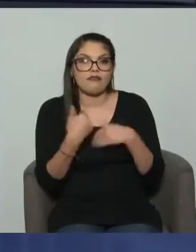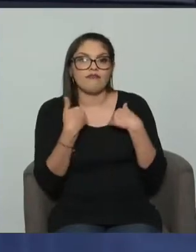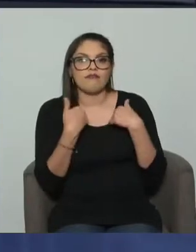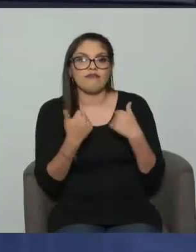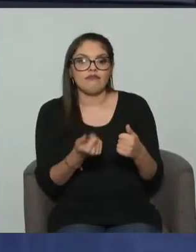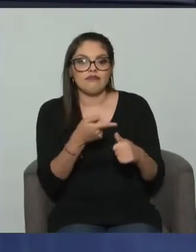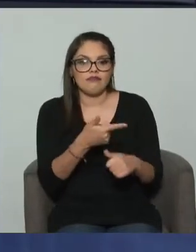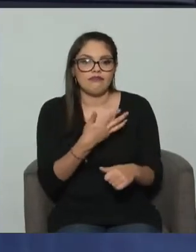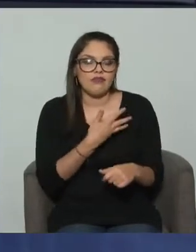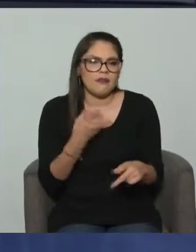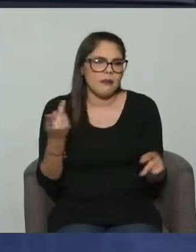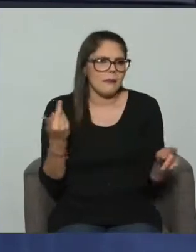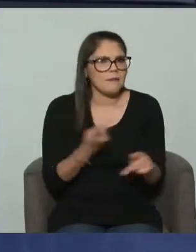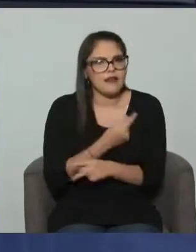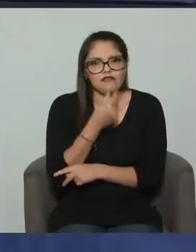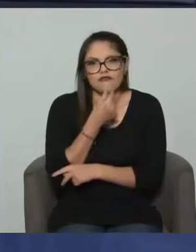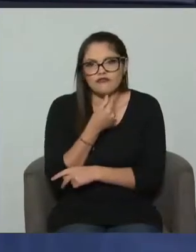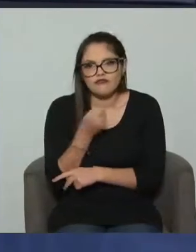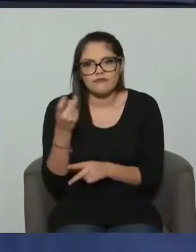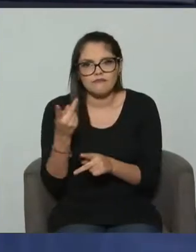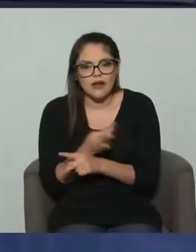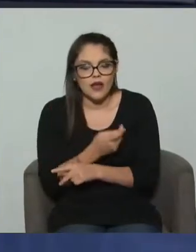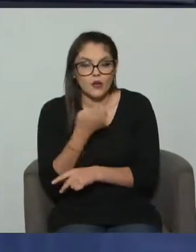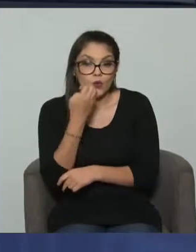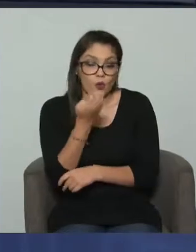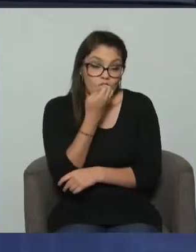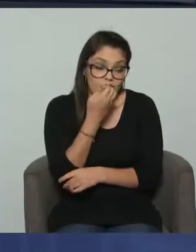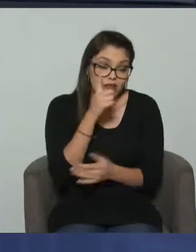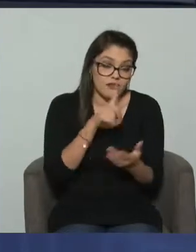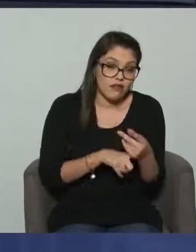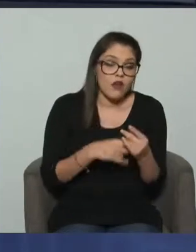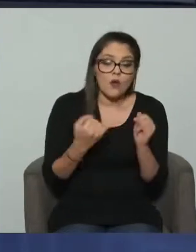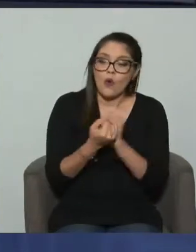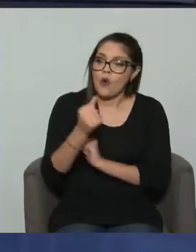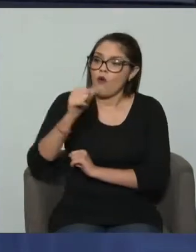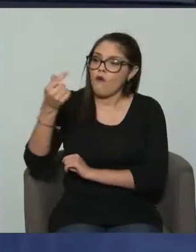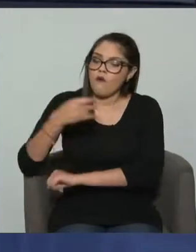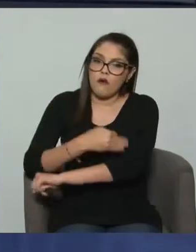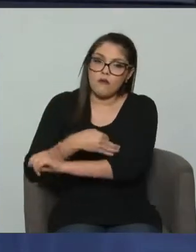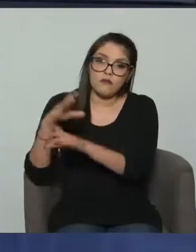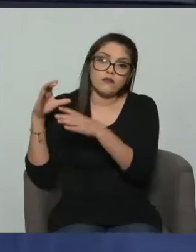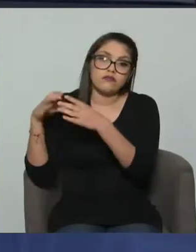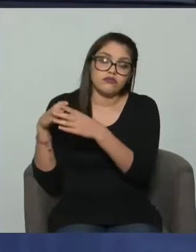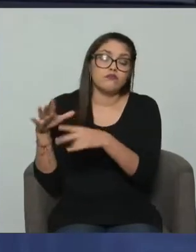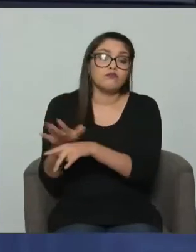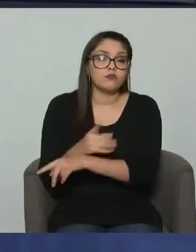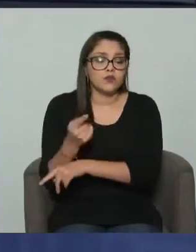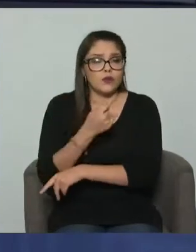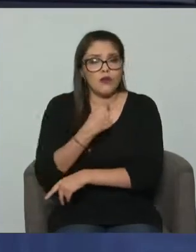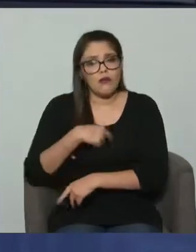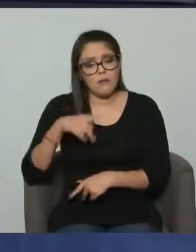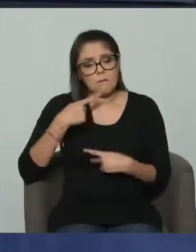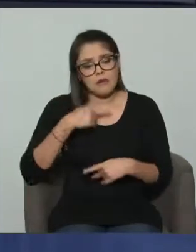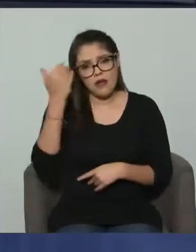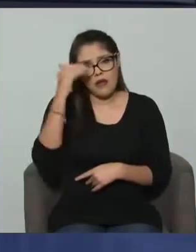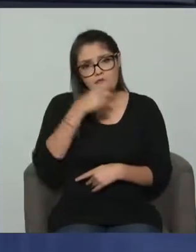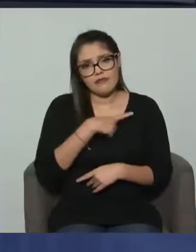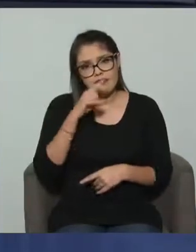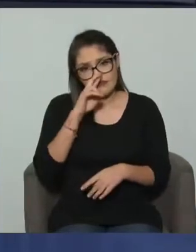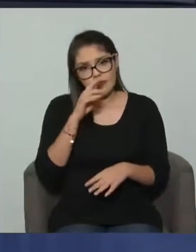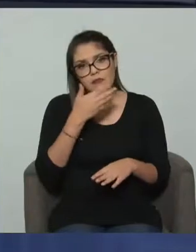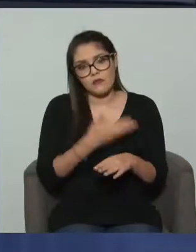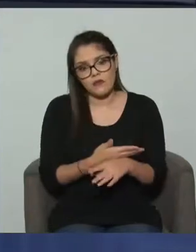niños y a los jóvenes, tanto en las escuelas como en las familias, porque finalmente los adultos tenemos esta responsabilidad, si somos padres,